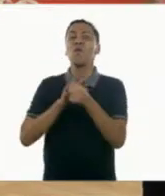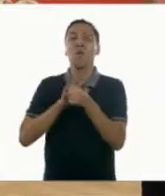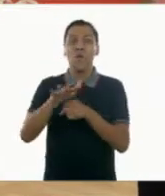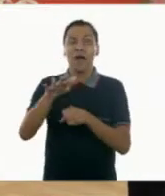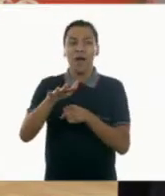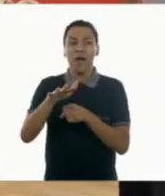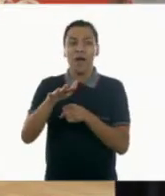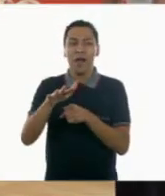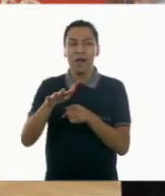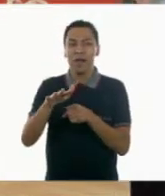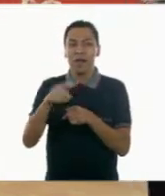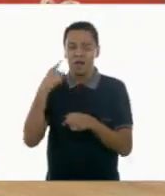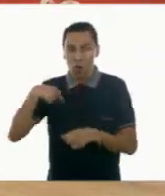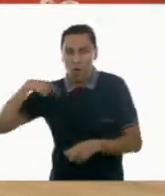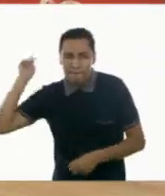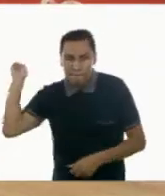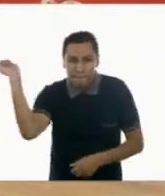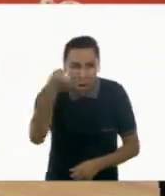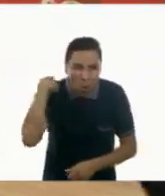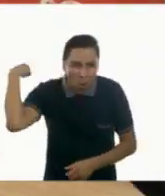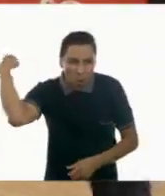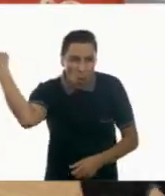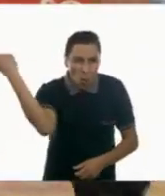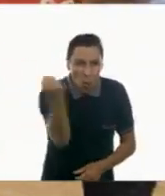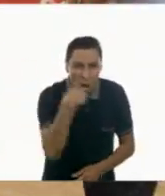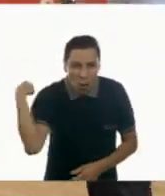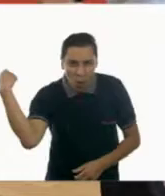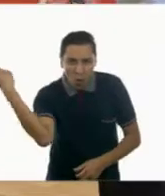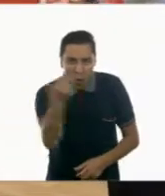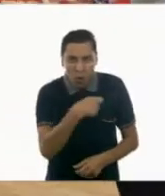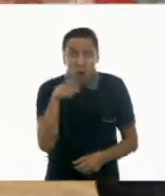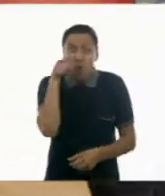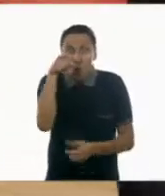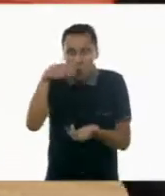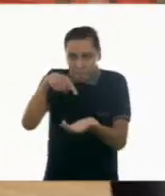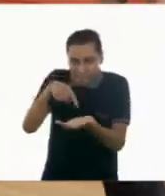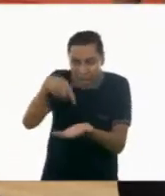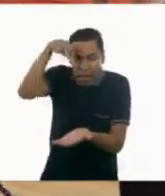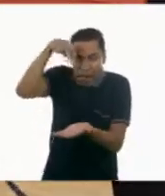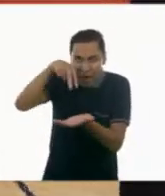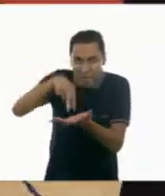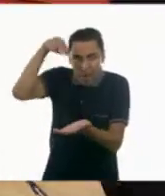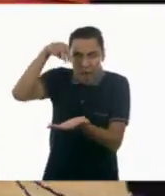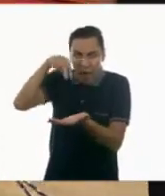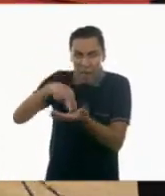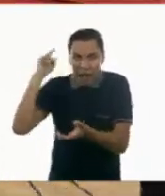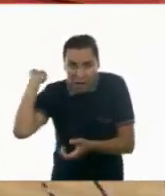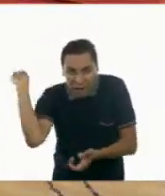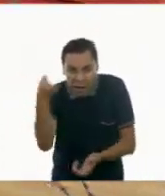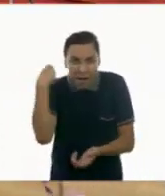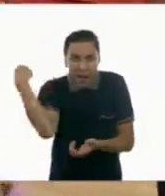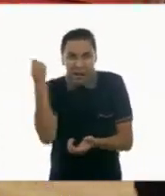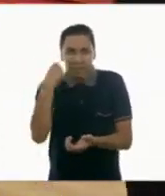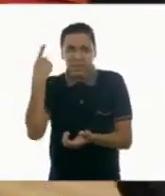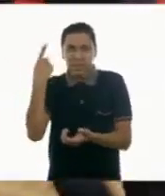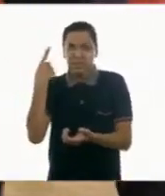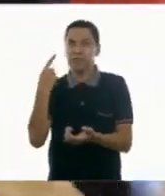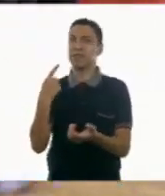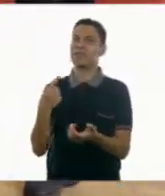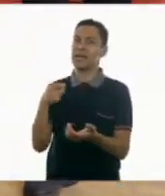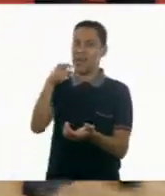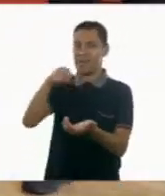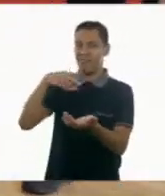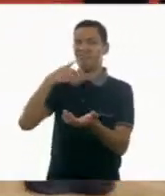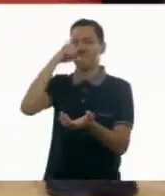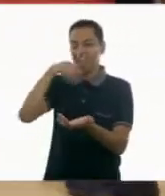del reloj. Va a pasar la cuerda y tienen que saltar cuando pase. Si pisa, ella tiene que agarrar